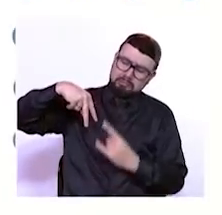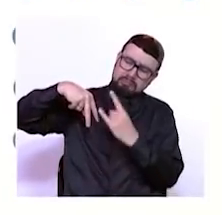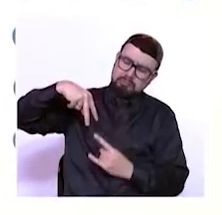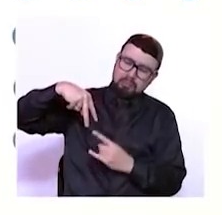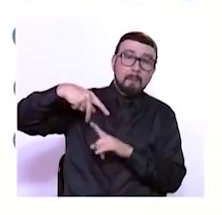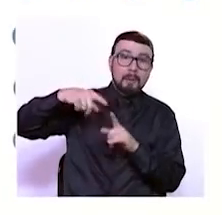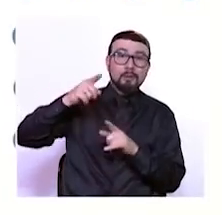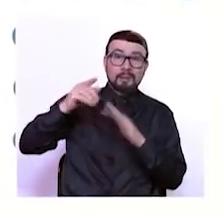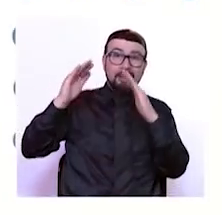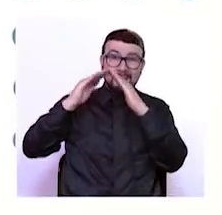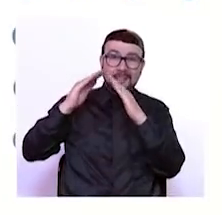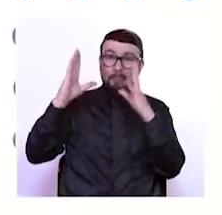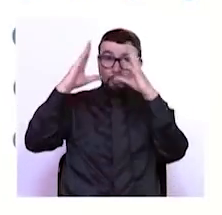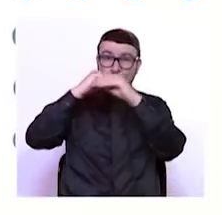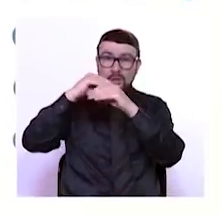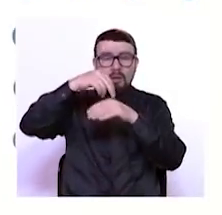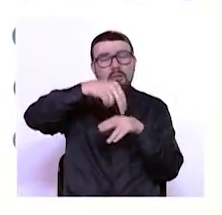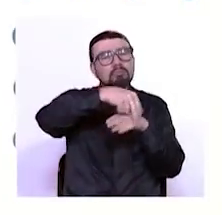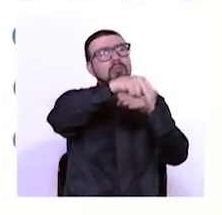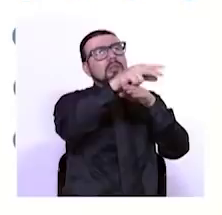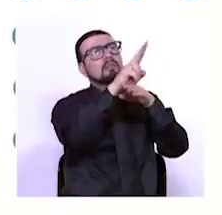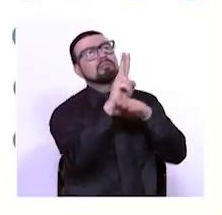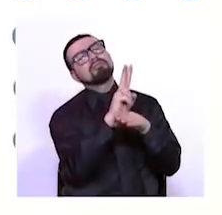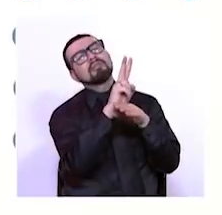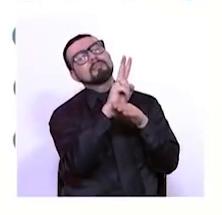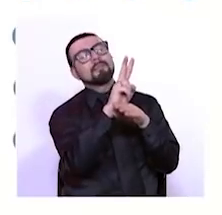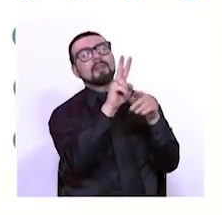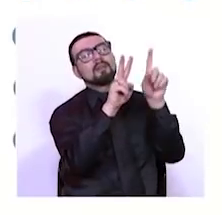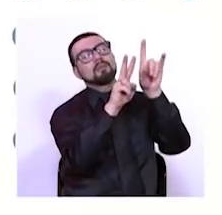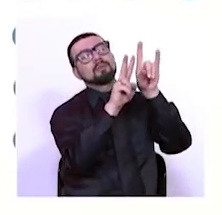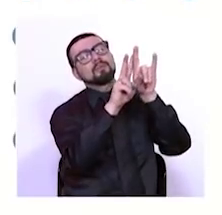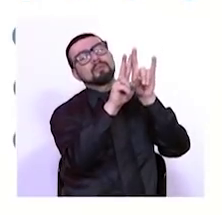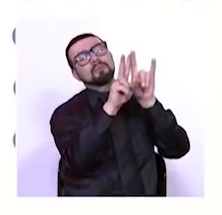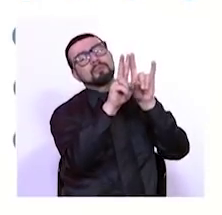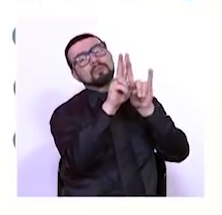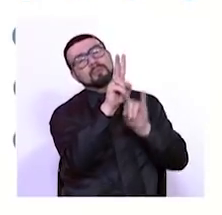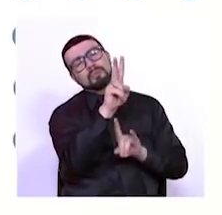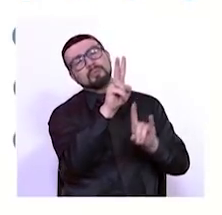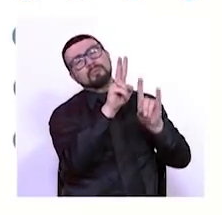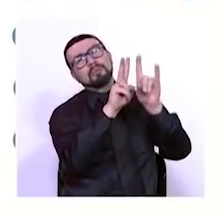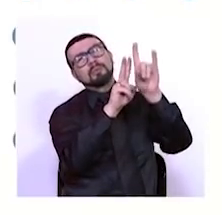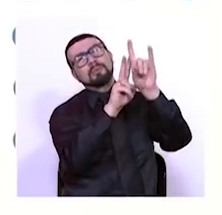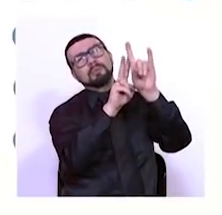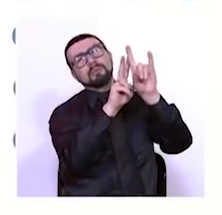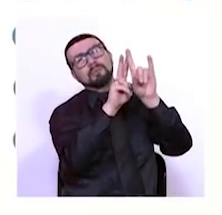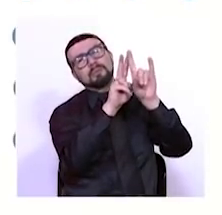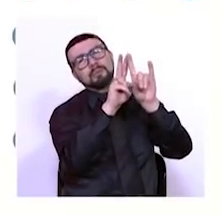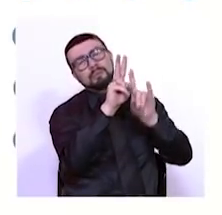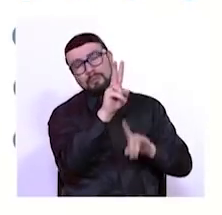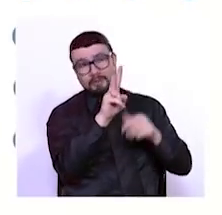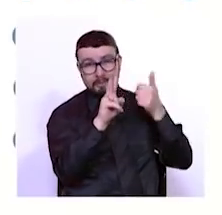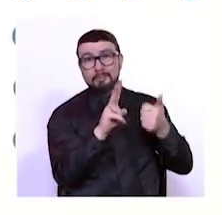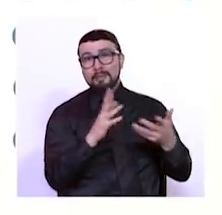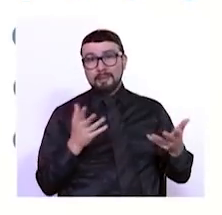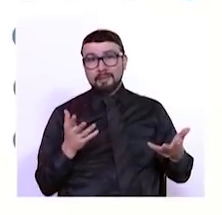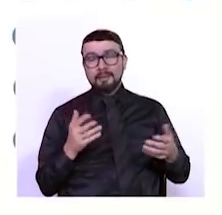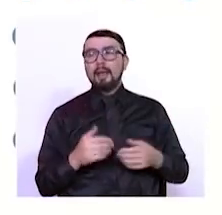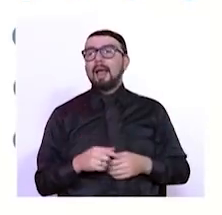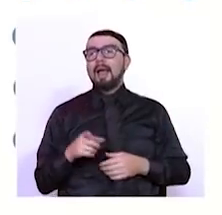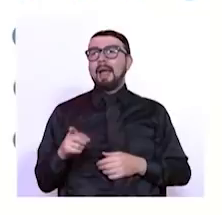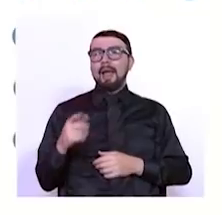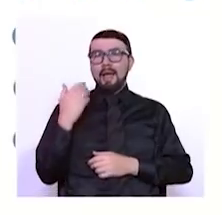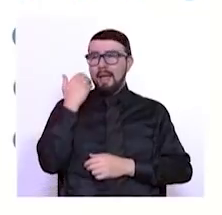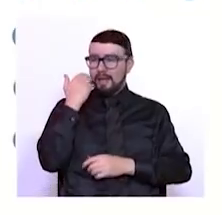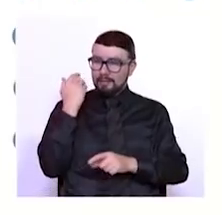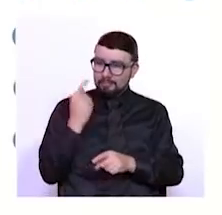venosa y destruyendo todo el sistema vascular de la periferia superficial. Por eso estas enfermedades se